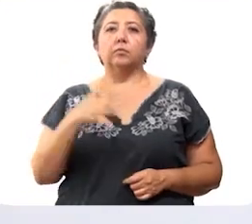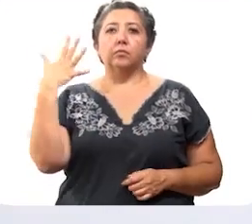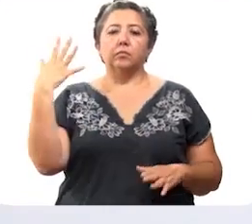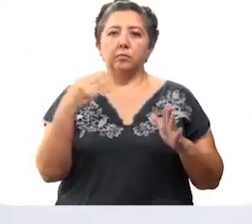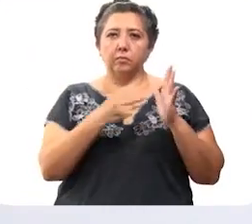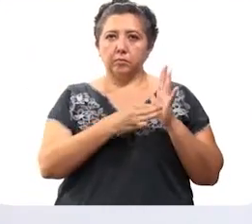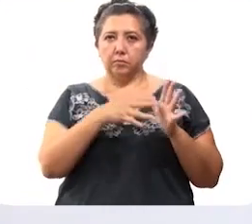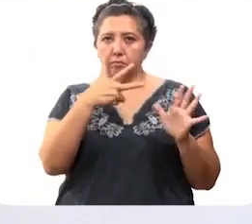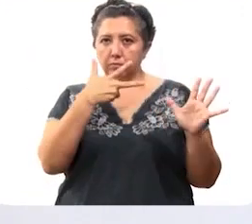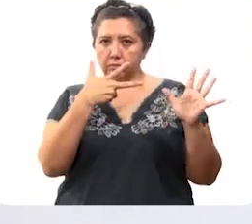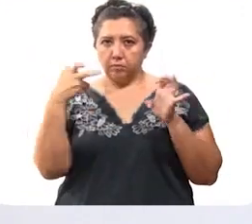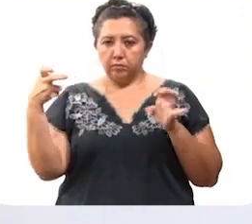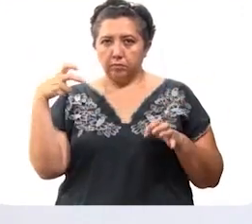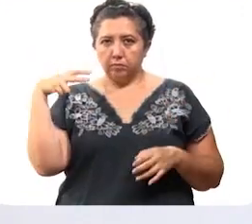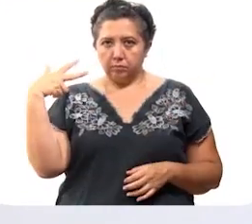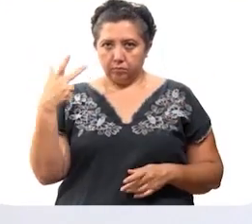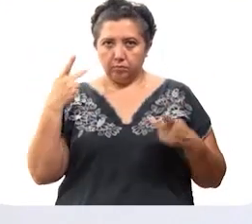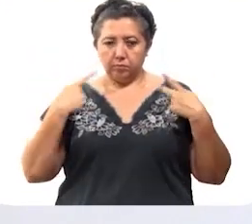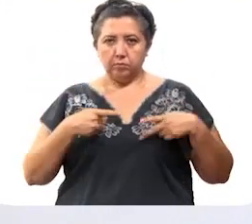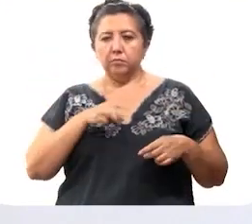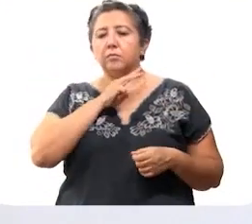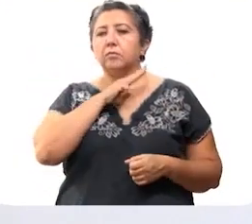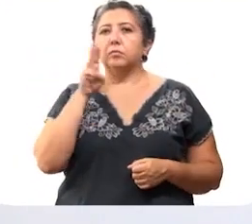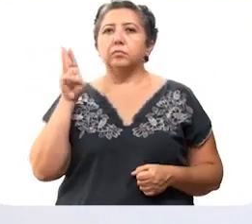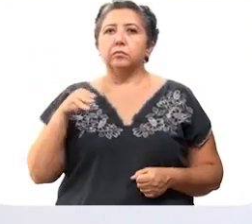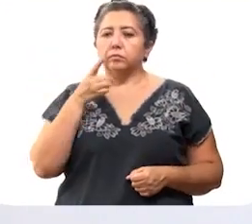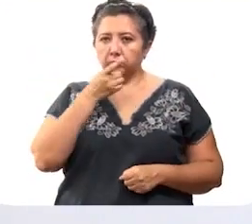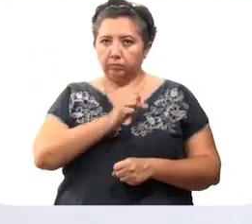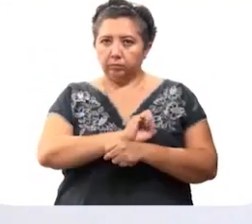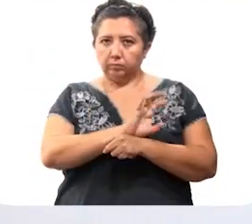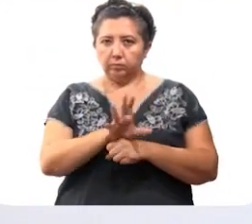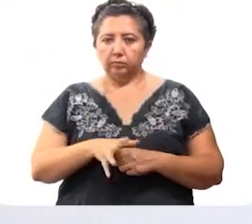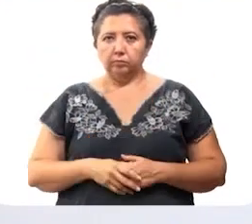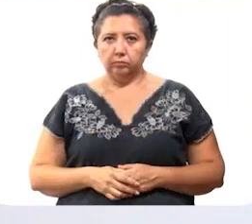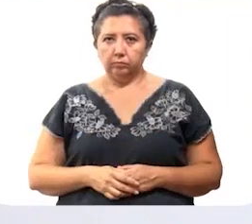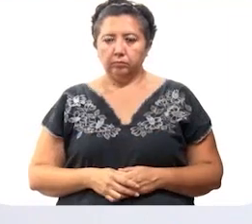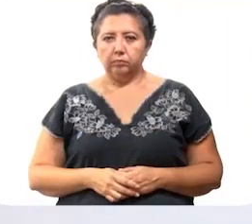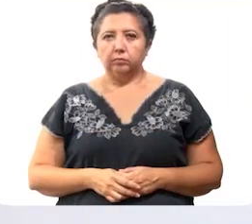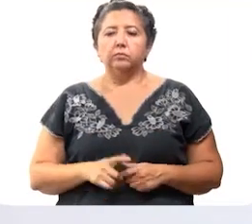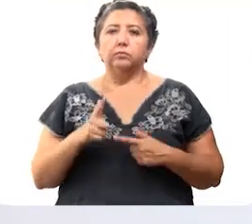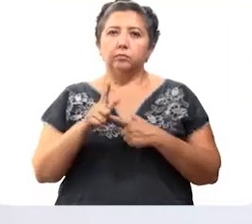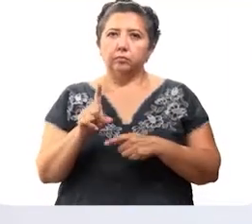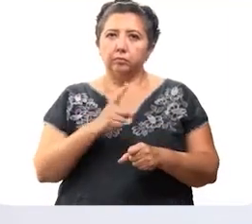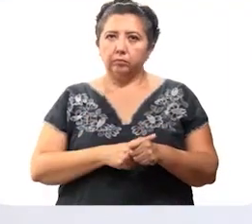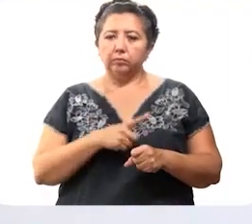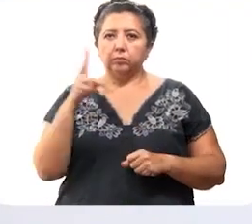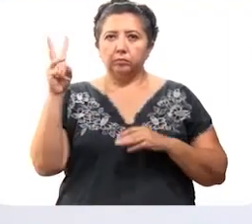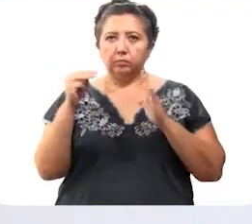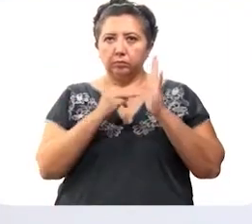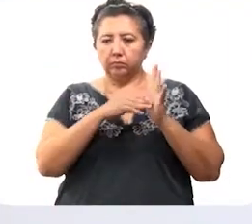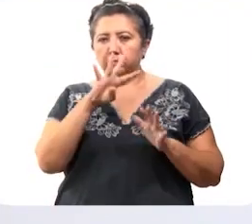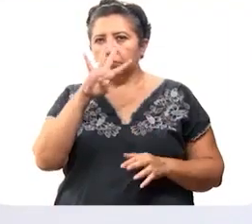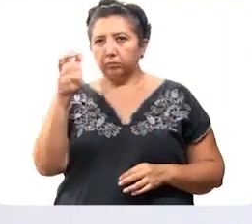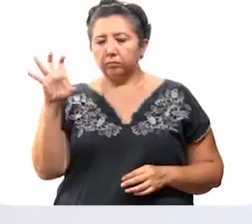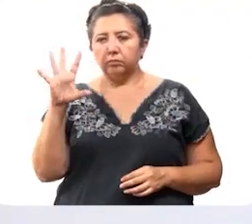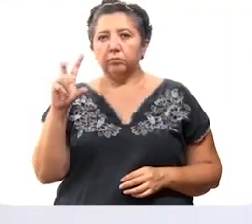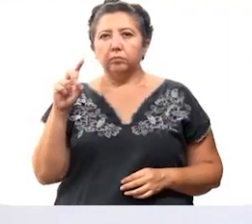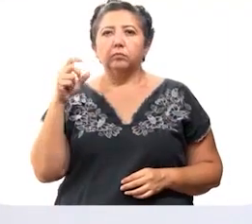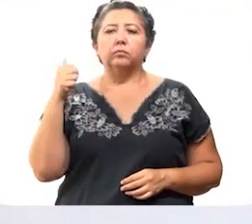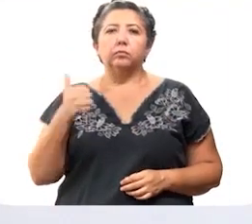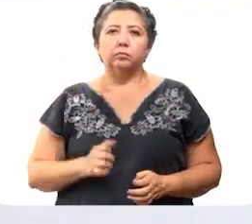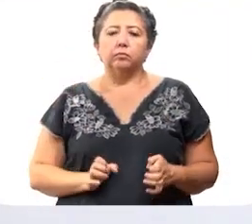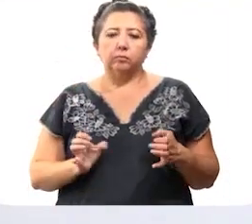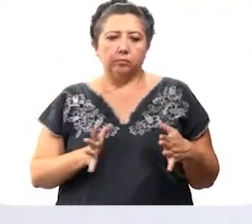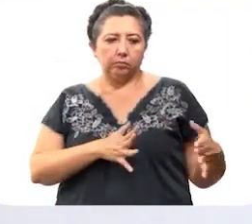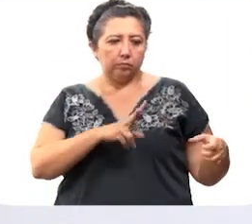son 5.808 las personas fallecidas a causa del coronavirus. De los casos activos, 2.436 están